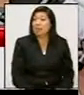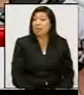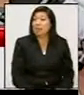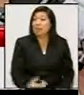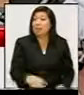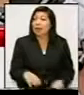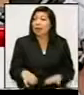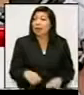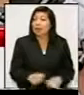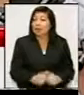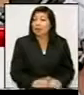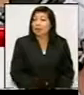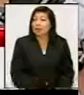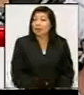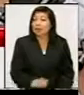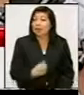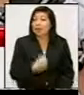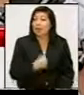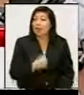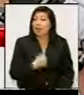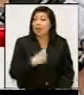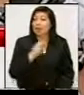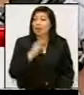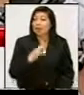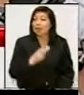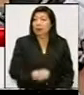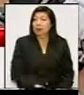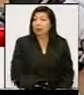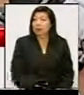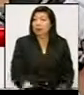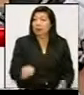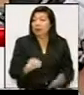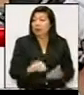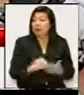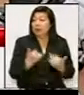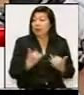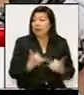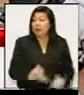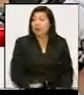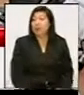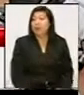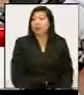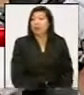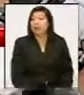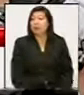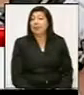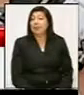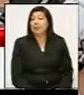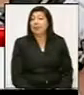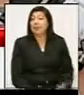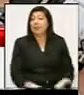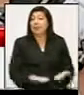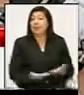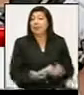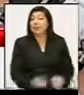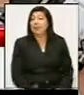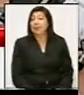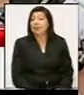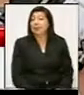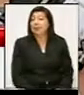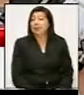realizado acciones sobre el mismo. Vamos a ver específicamente sobre lo que nos alega del tema de los servicios higiénicos que se